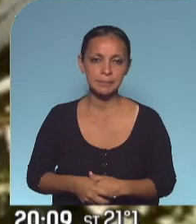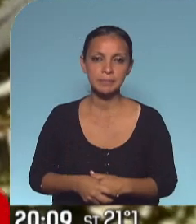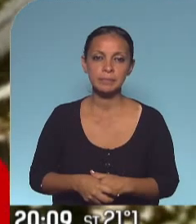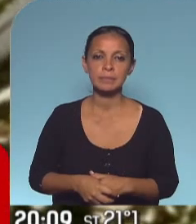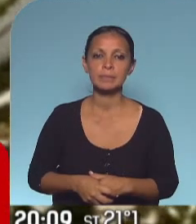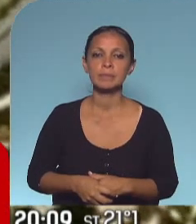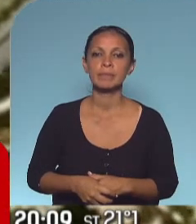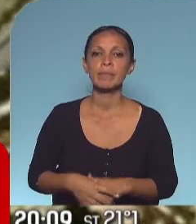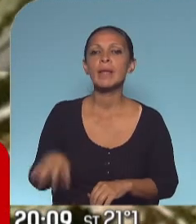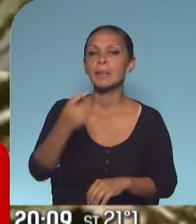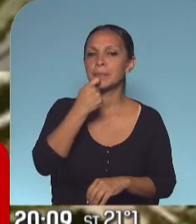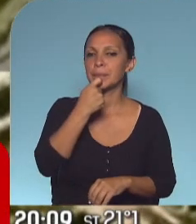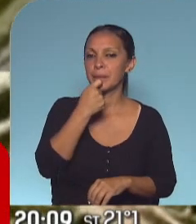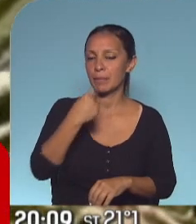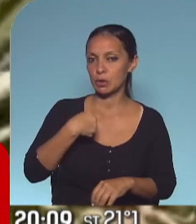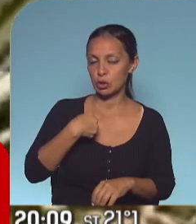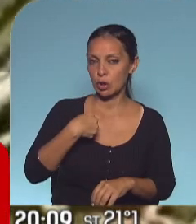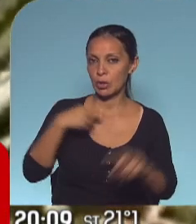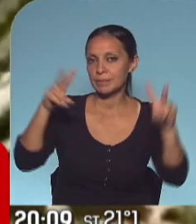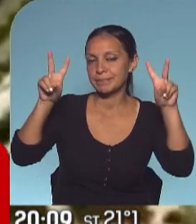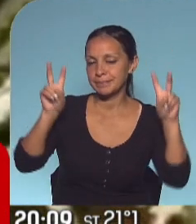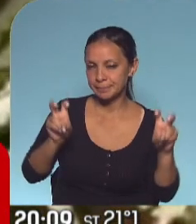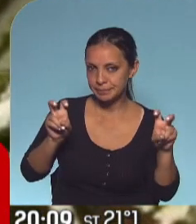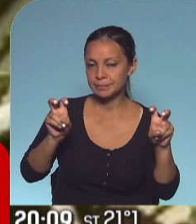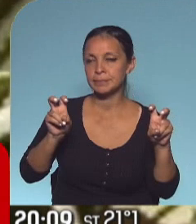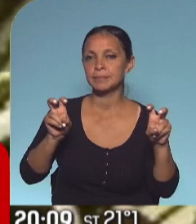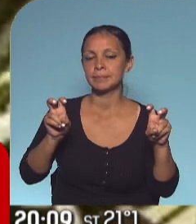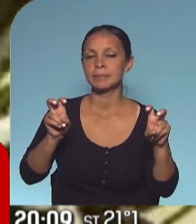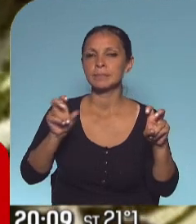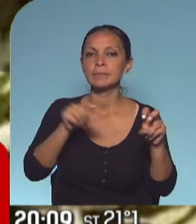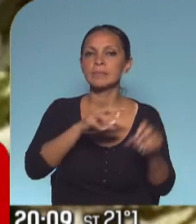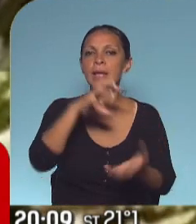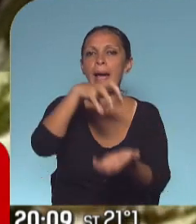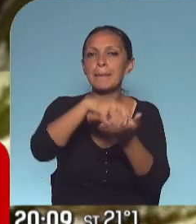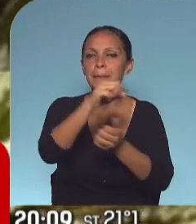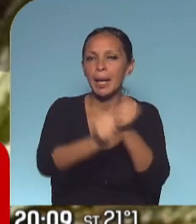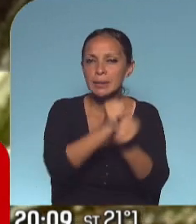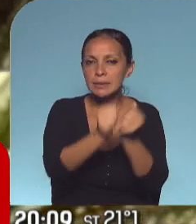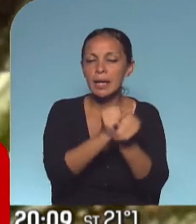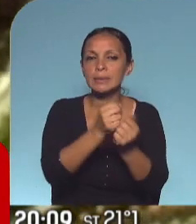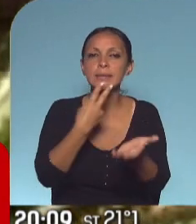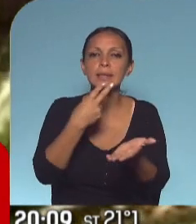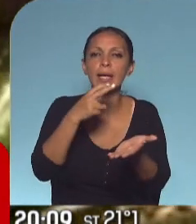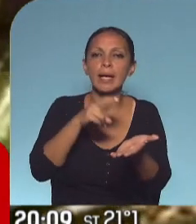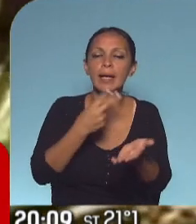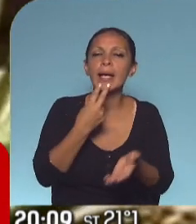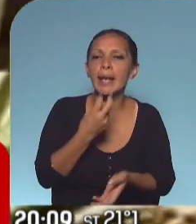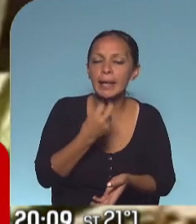Yo, por ejemplo, en el tema de las empresas de energía alternativa,